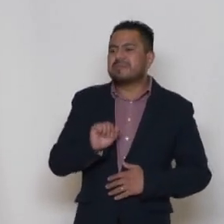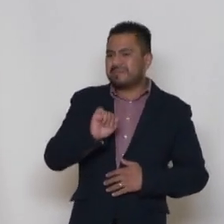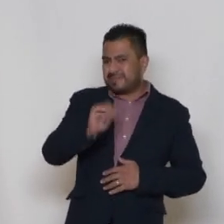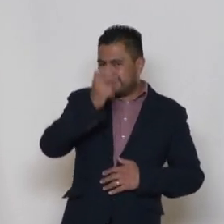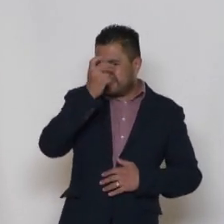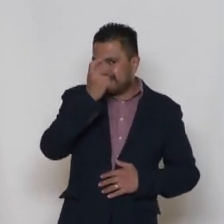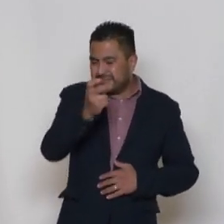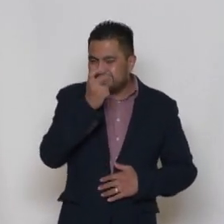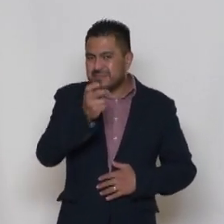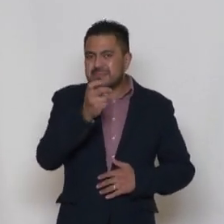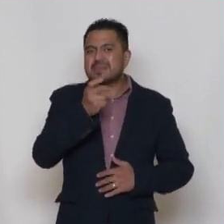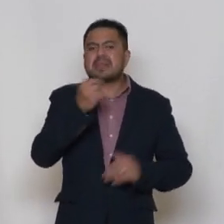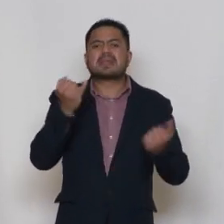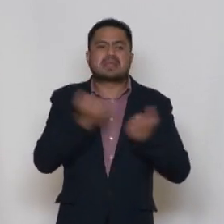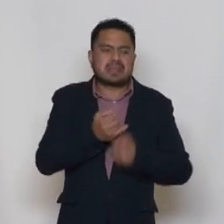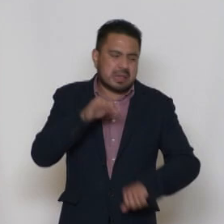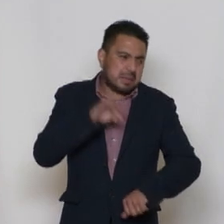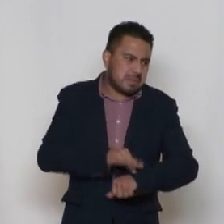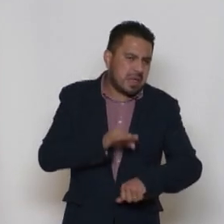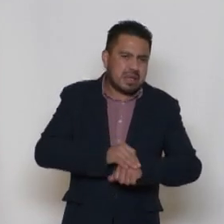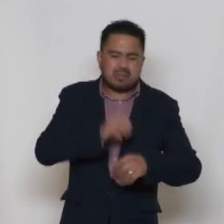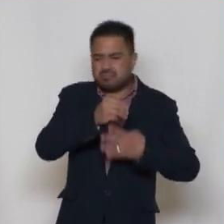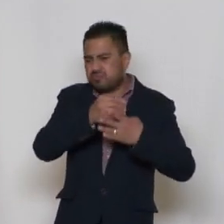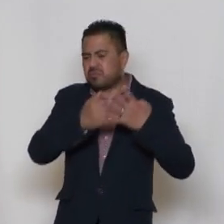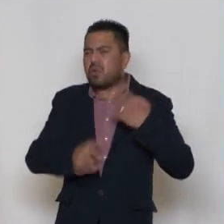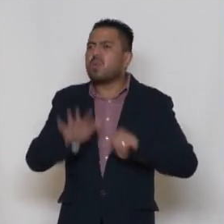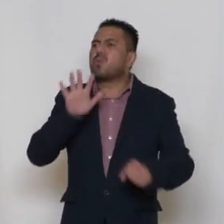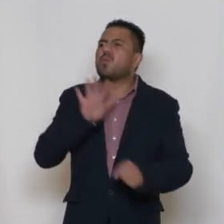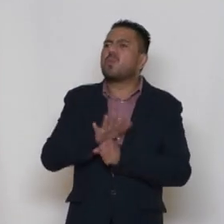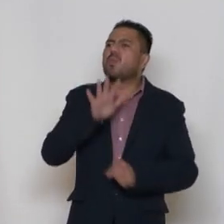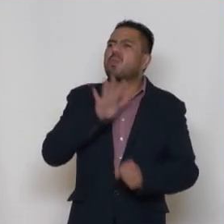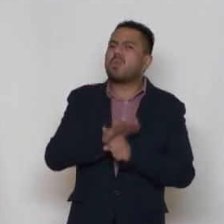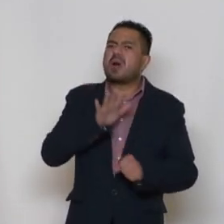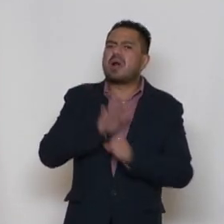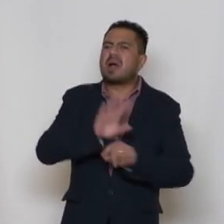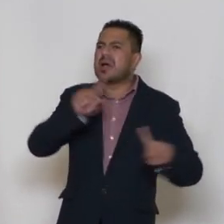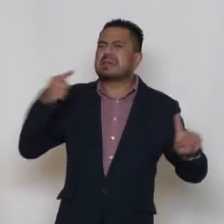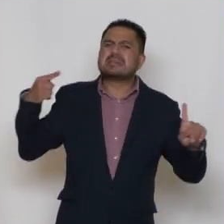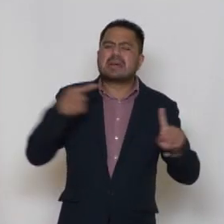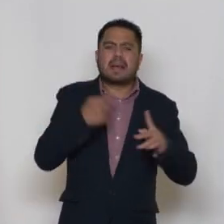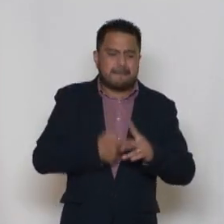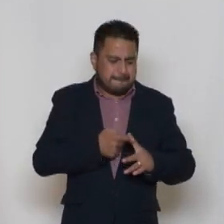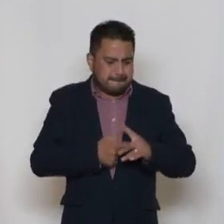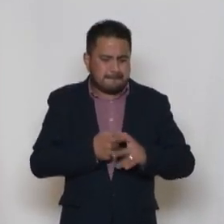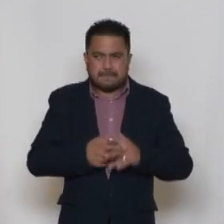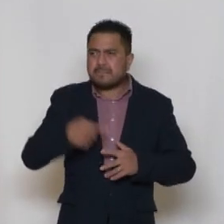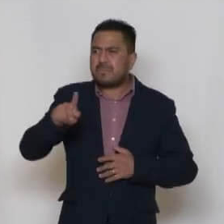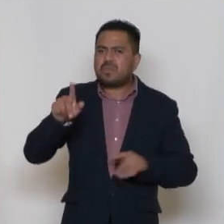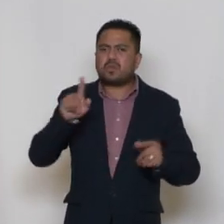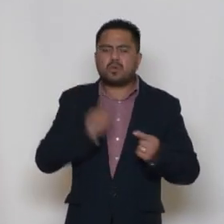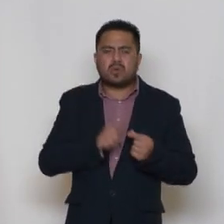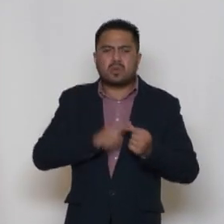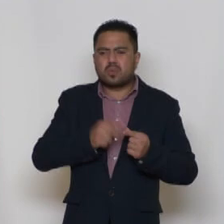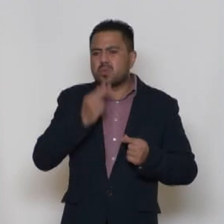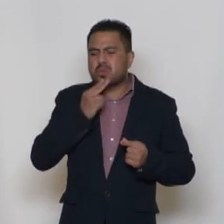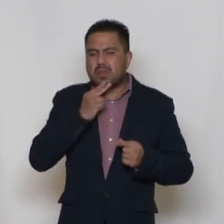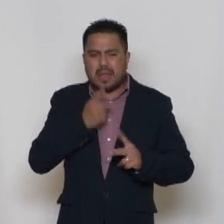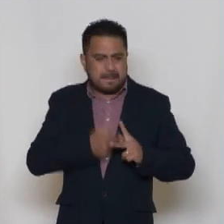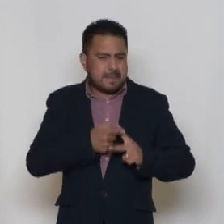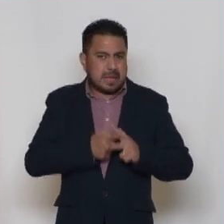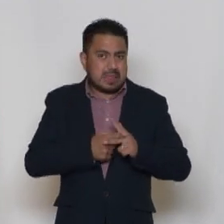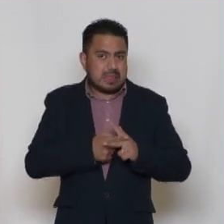supuesto, ¿no? Y también en medicina, etcétera. ¿Cuál ha sido el reto de matemáticas, donde se hayan utilizado